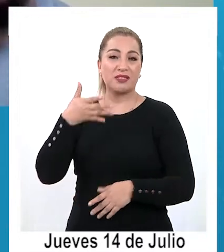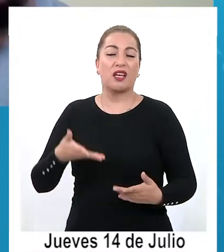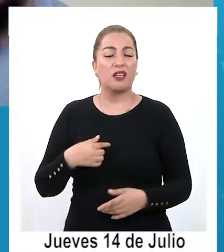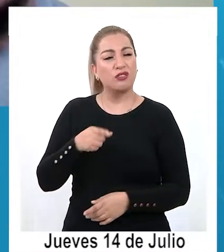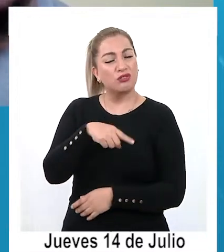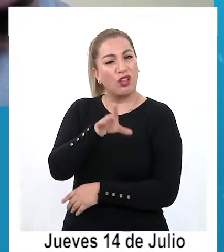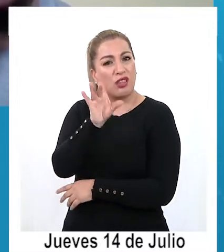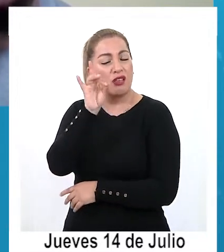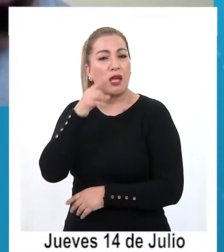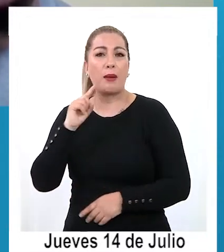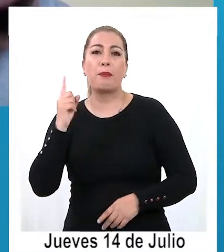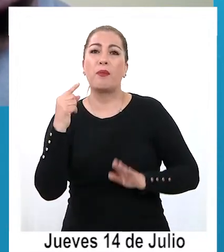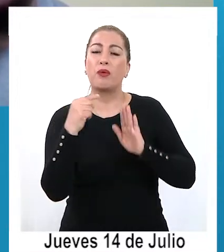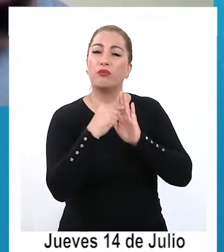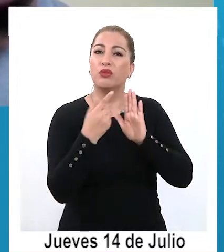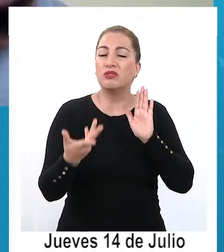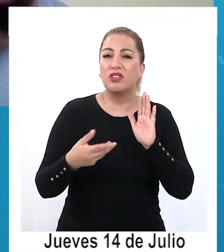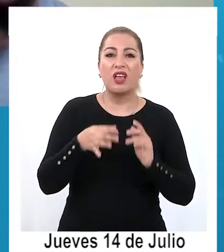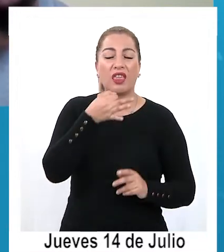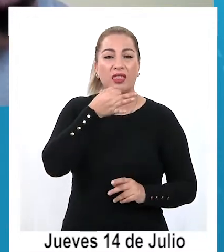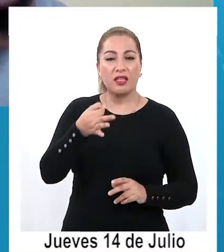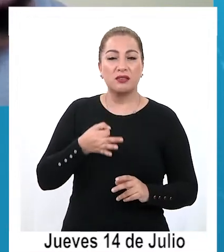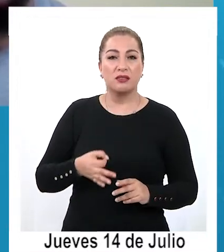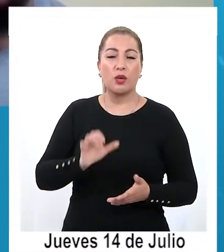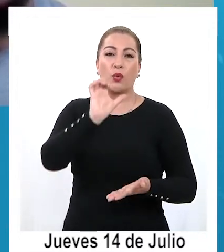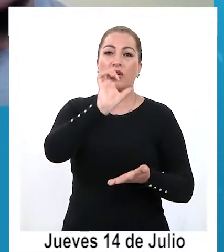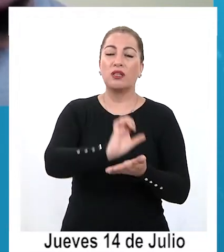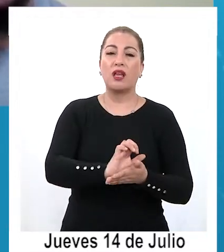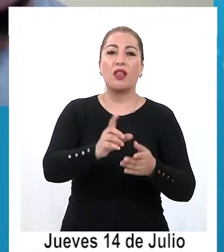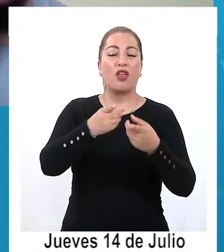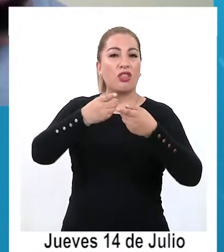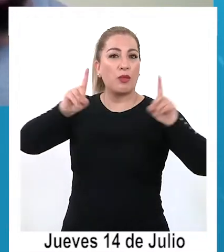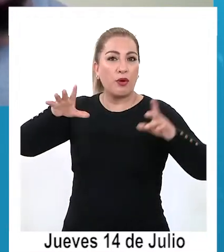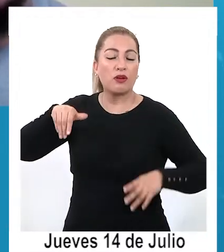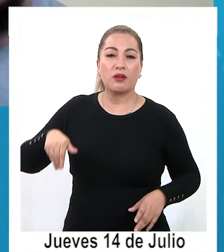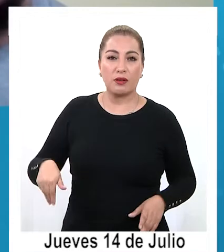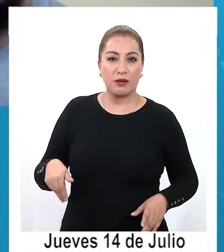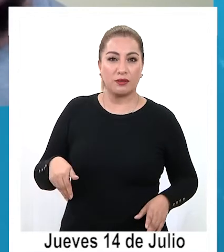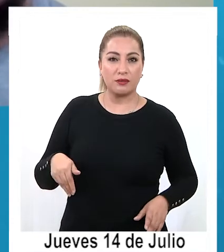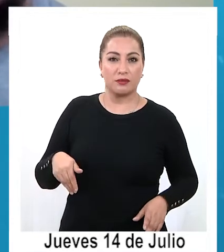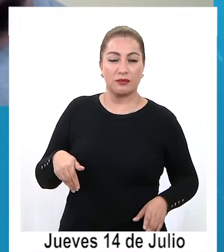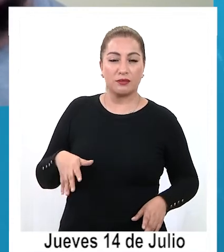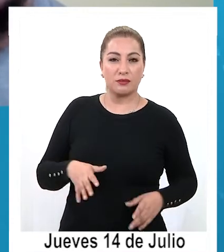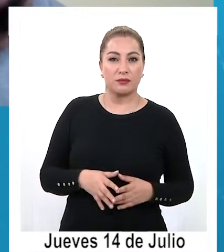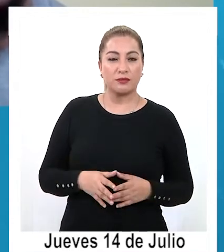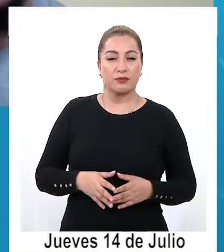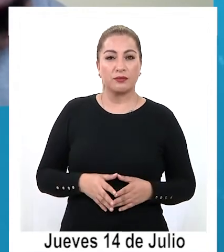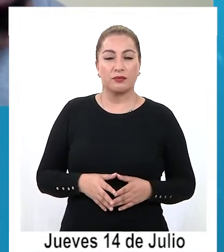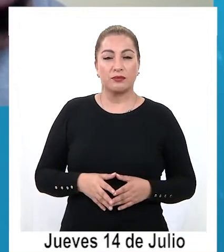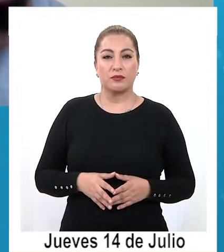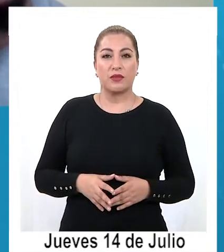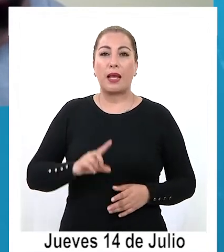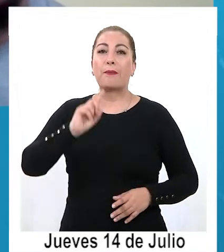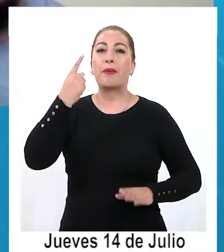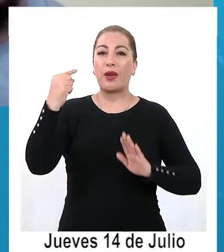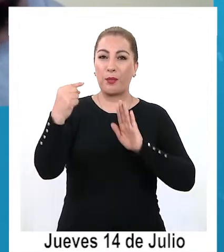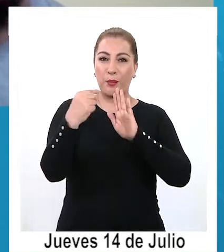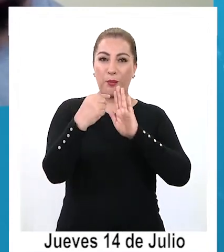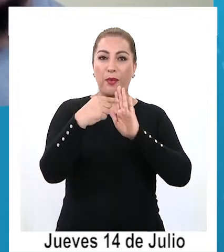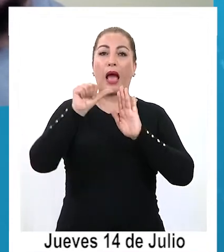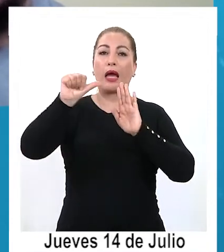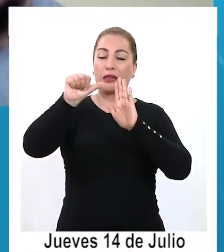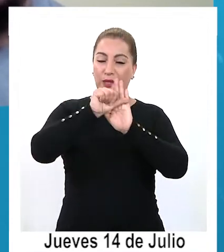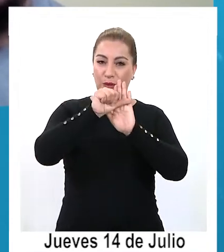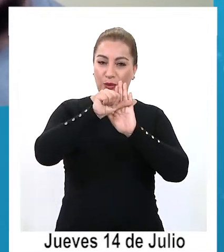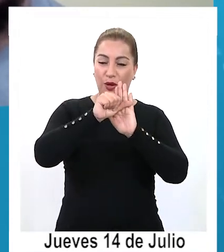la atención que el primer punto justamente habla de un Estado democrático, social y democrático, que es el primer artículo